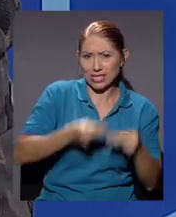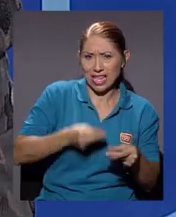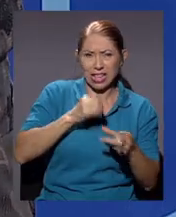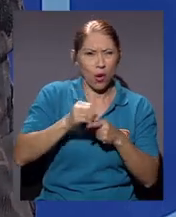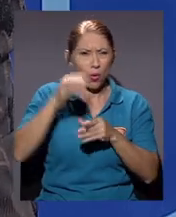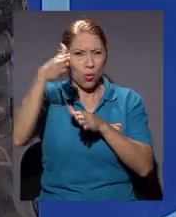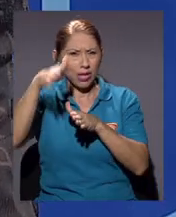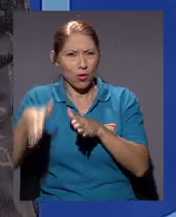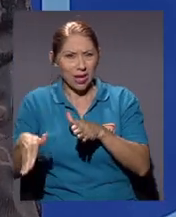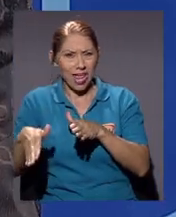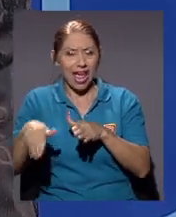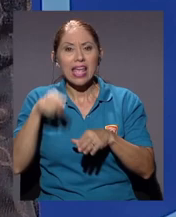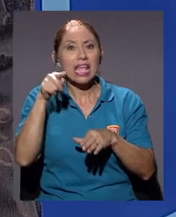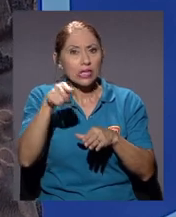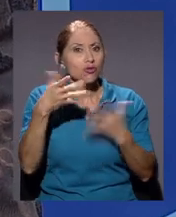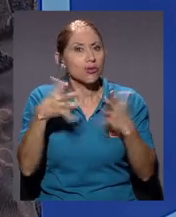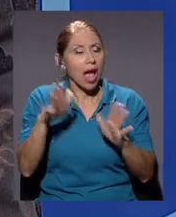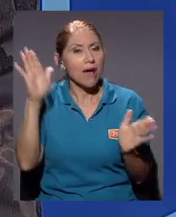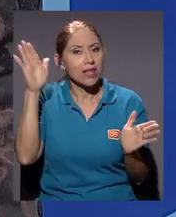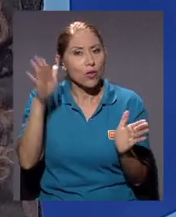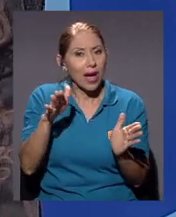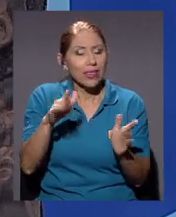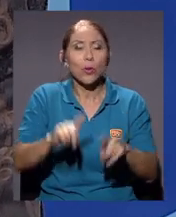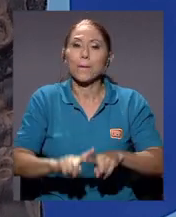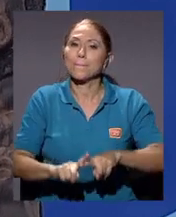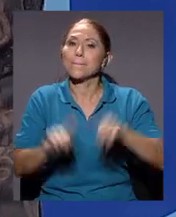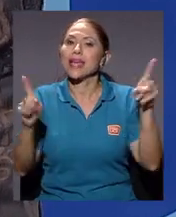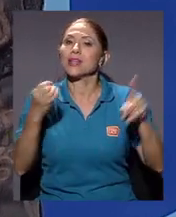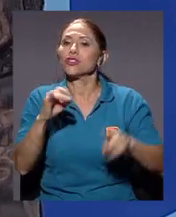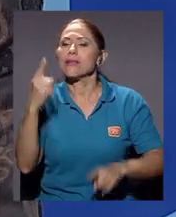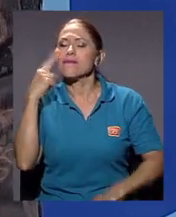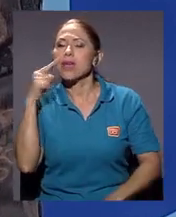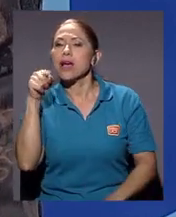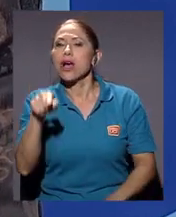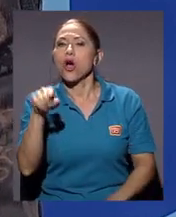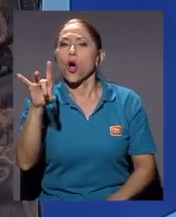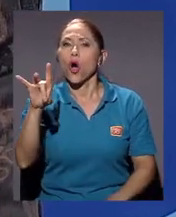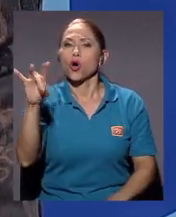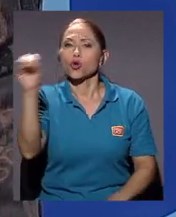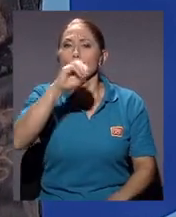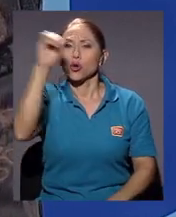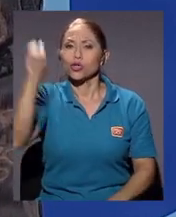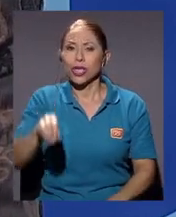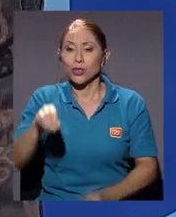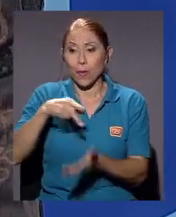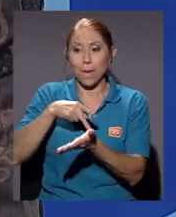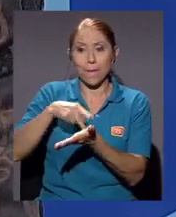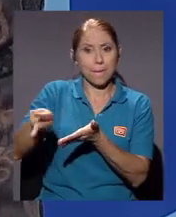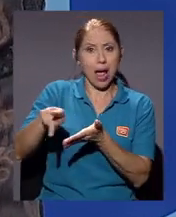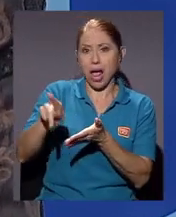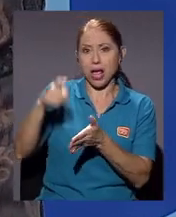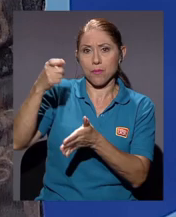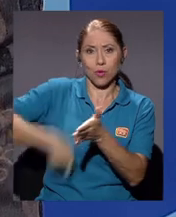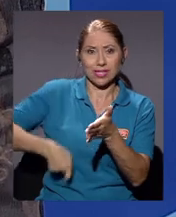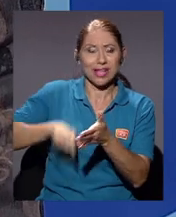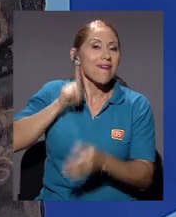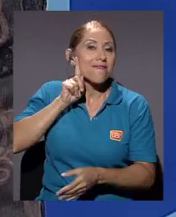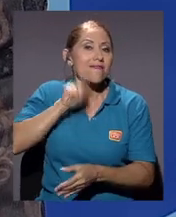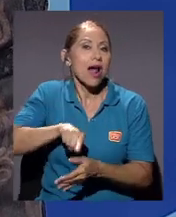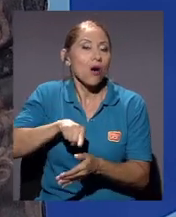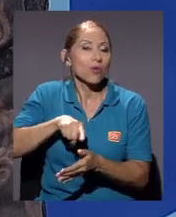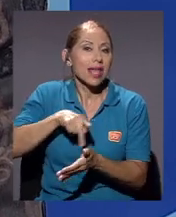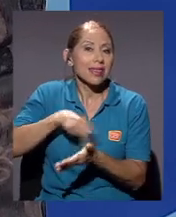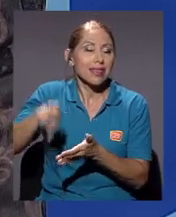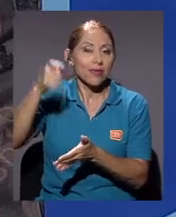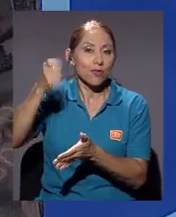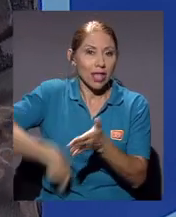y que ha venido bajando sin embargo si tomamos que el 8 por ciento de fraude tributario en ese 8 por